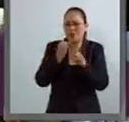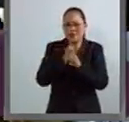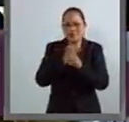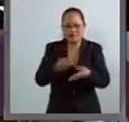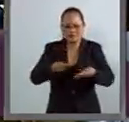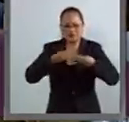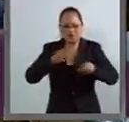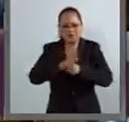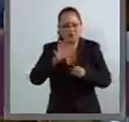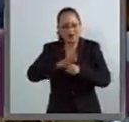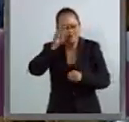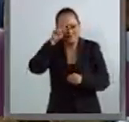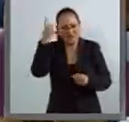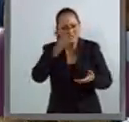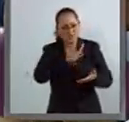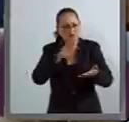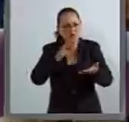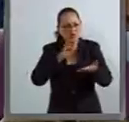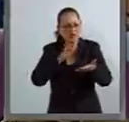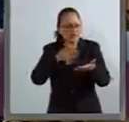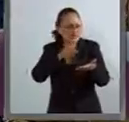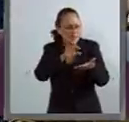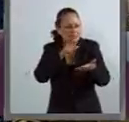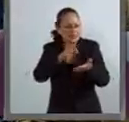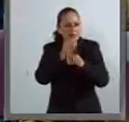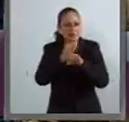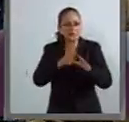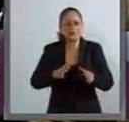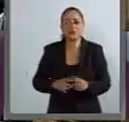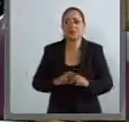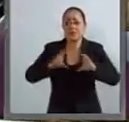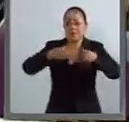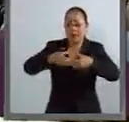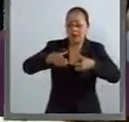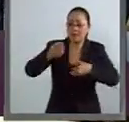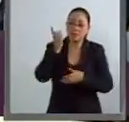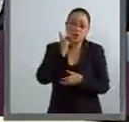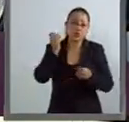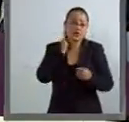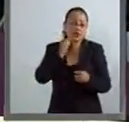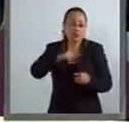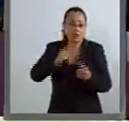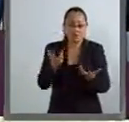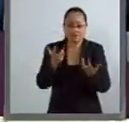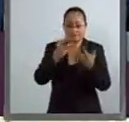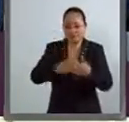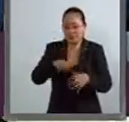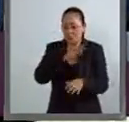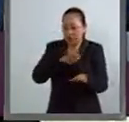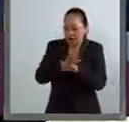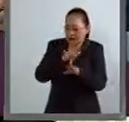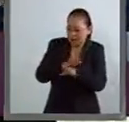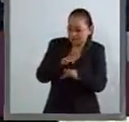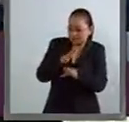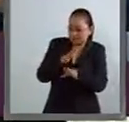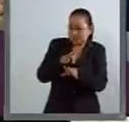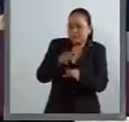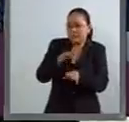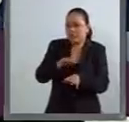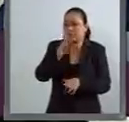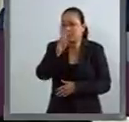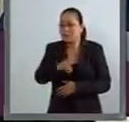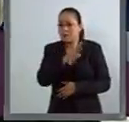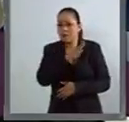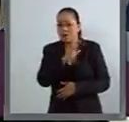disposición. Y la pregunta es si los parlamentos y los parlamentarios se adaptaron, o mejor aún, si